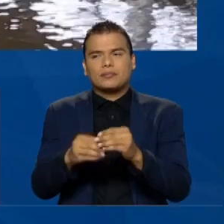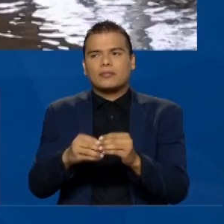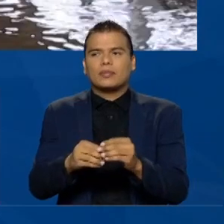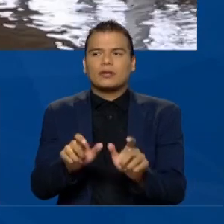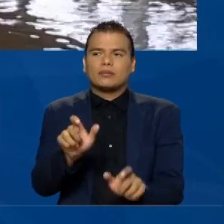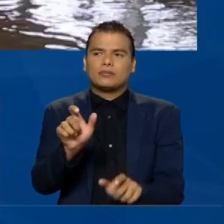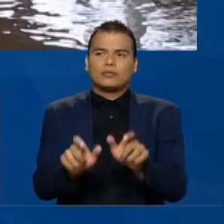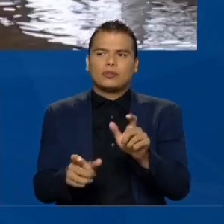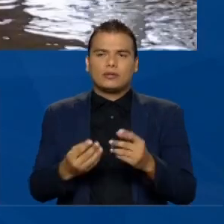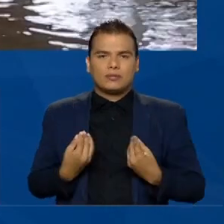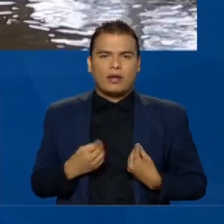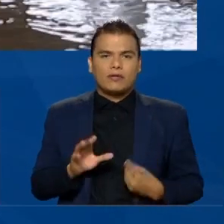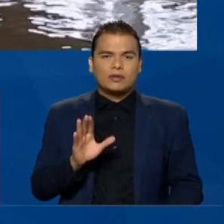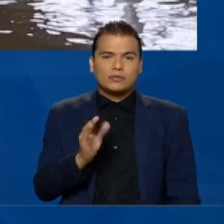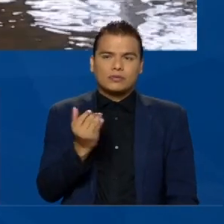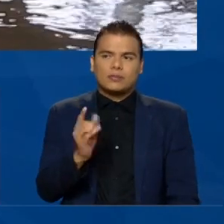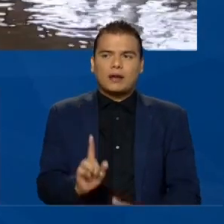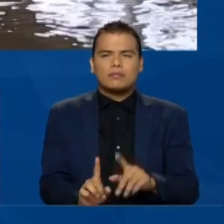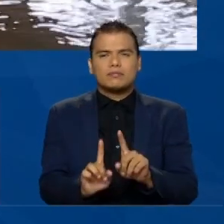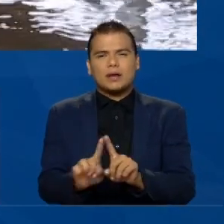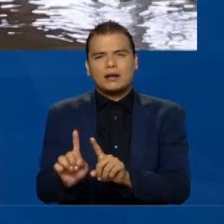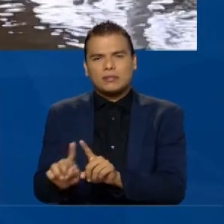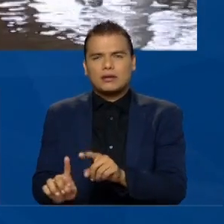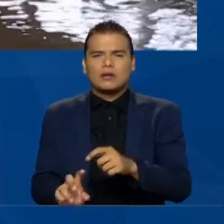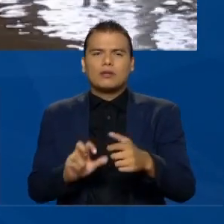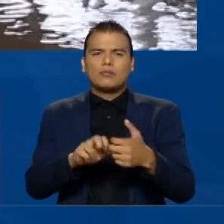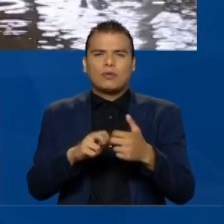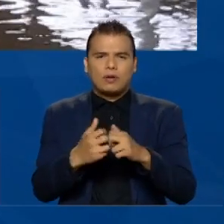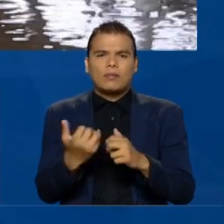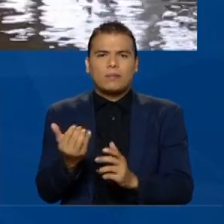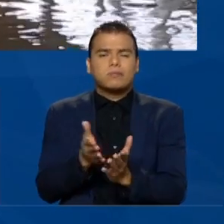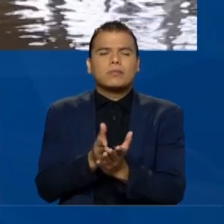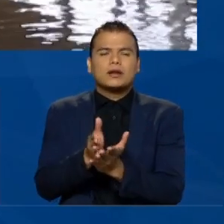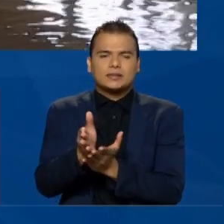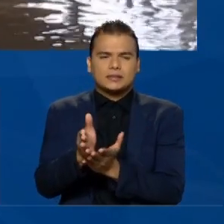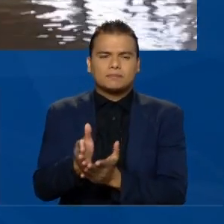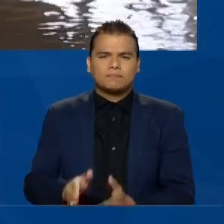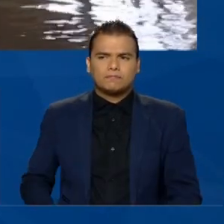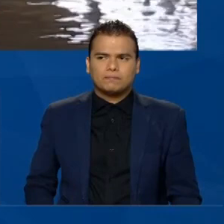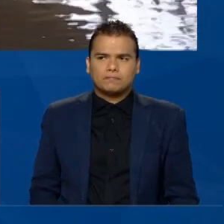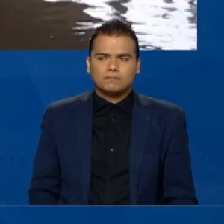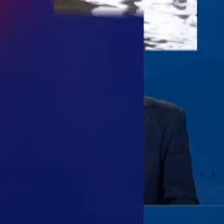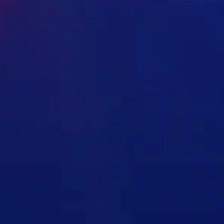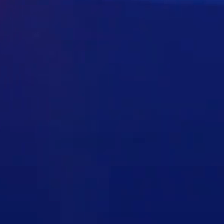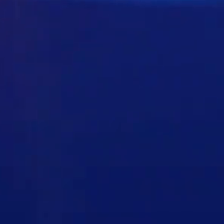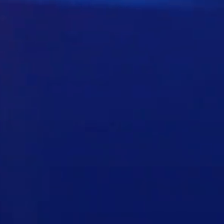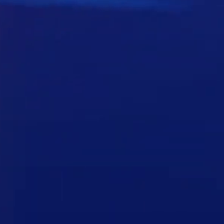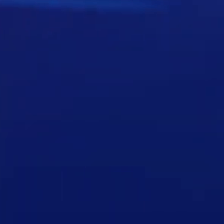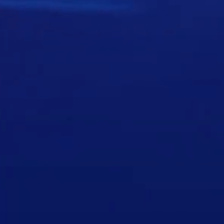este municipio están teniendo inconvenientes con este preciado líquido.